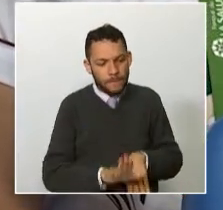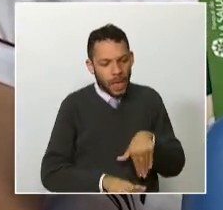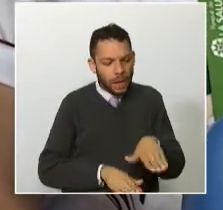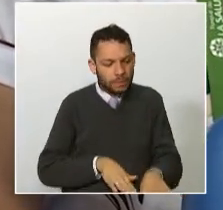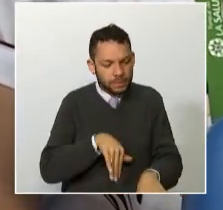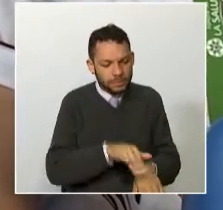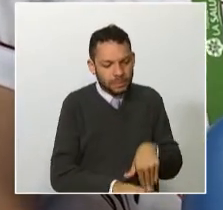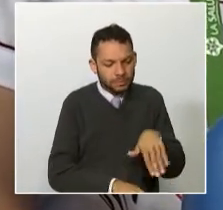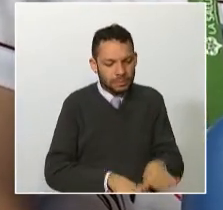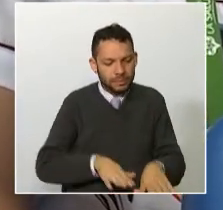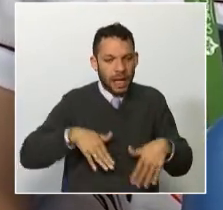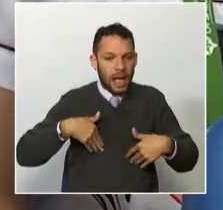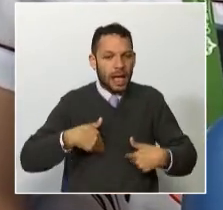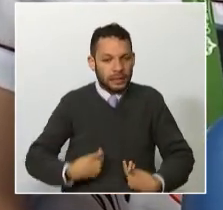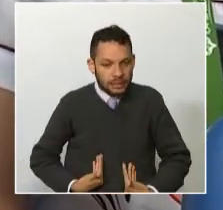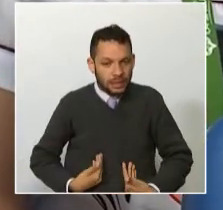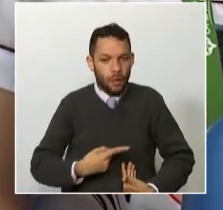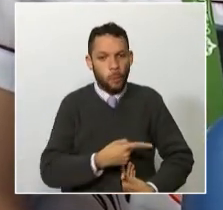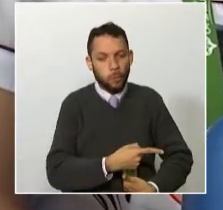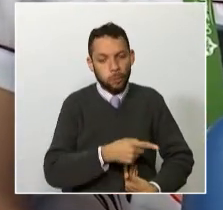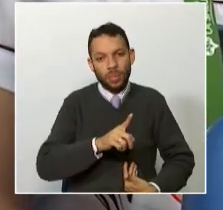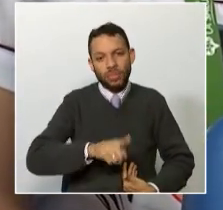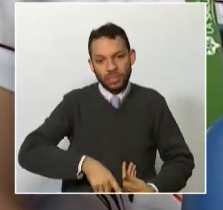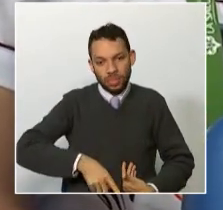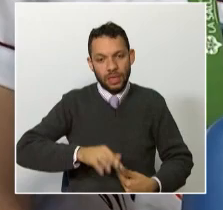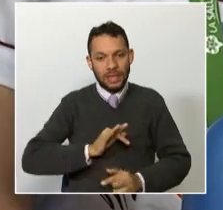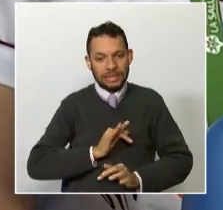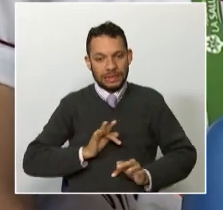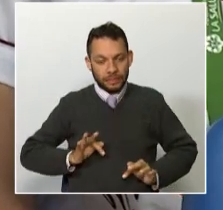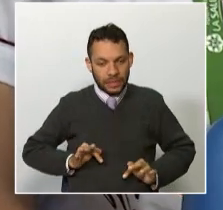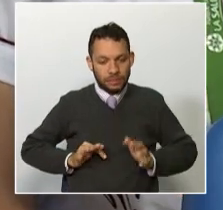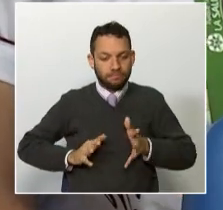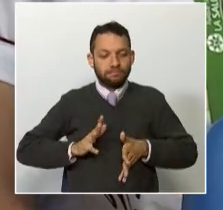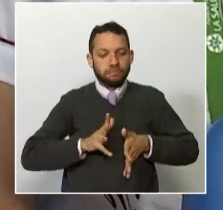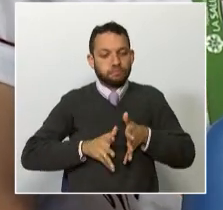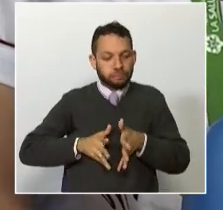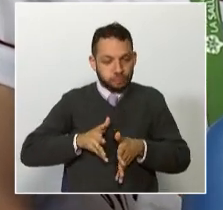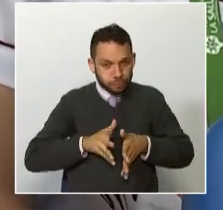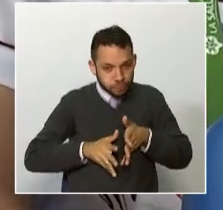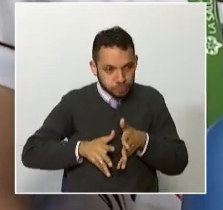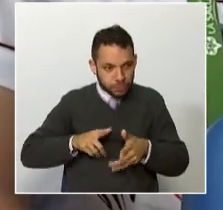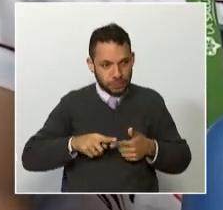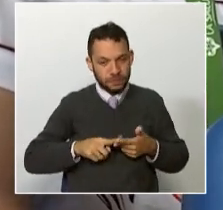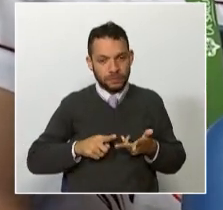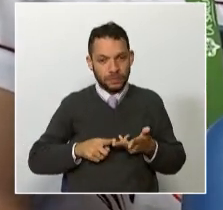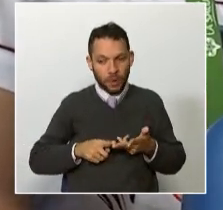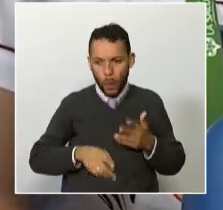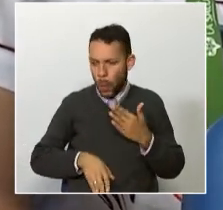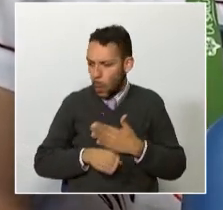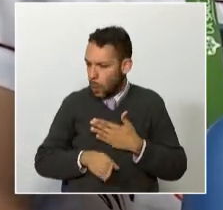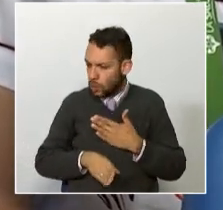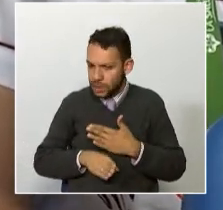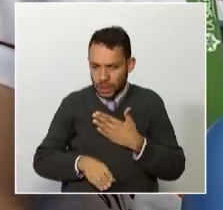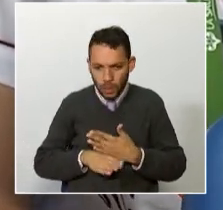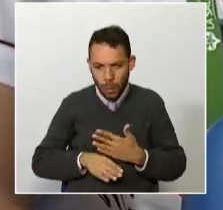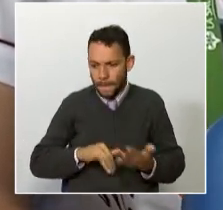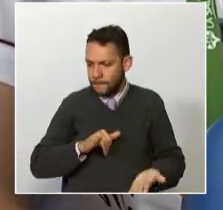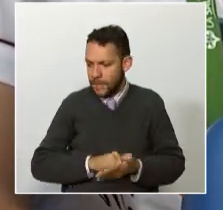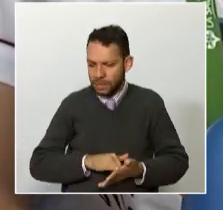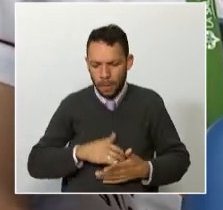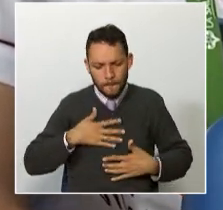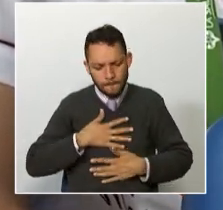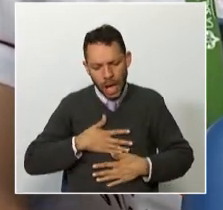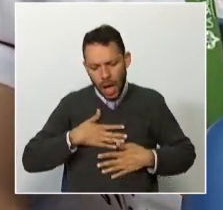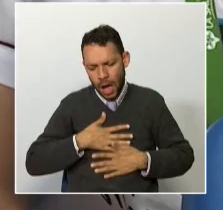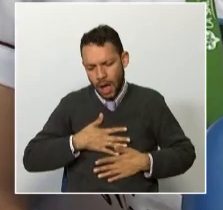está asistiendo a unas terapias con fisiatra, ¿sí? Pero ella continúa con esa molestia. Entonces,